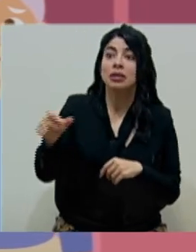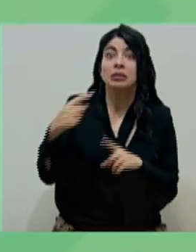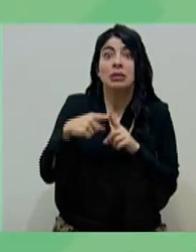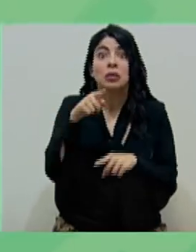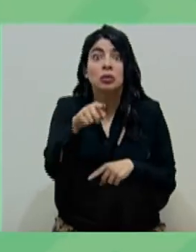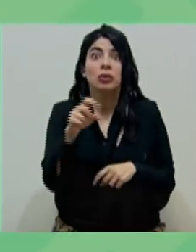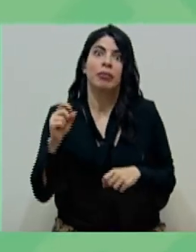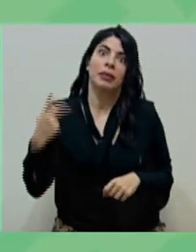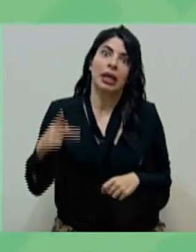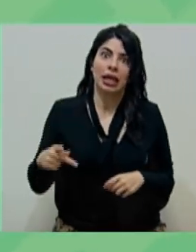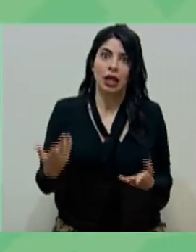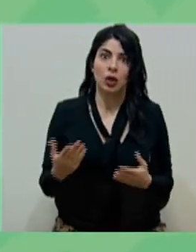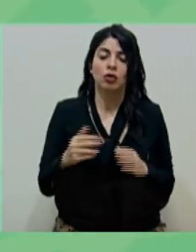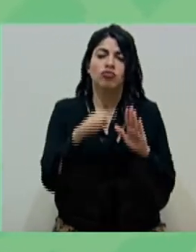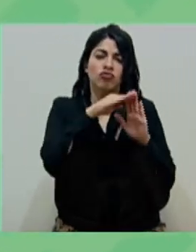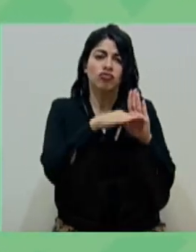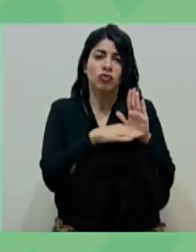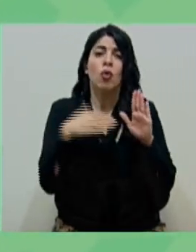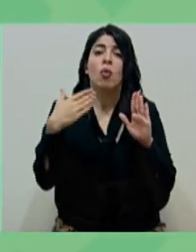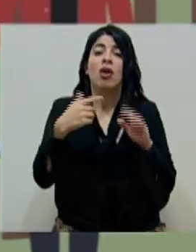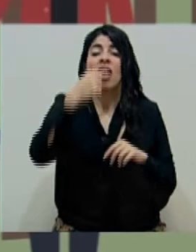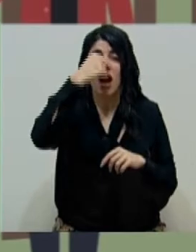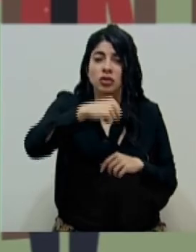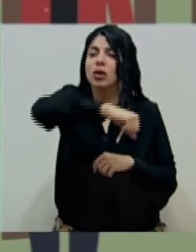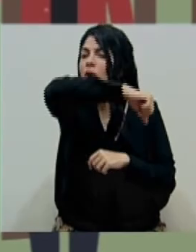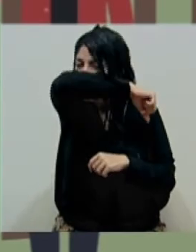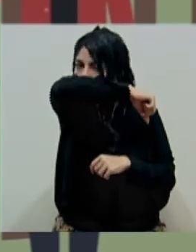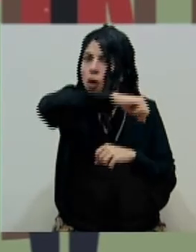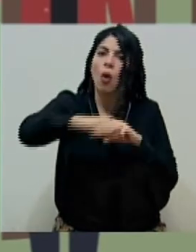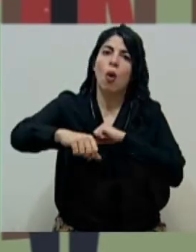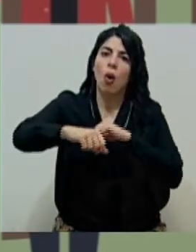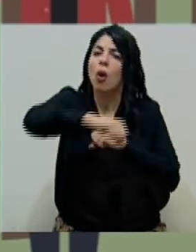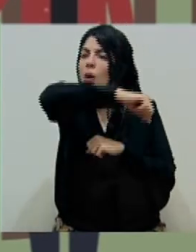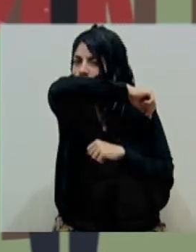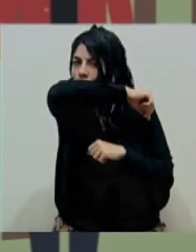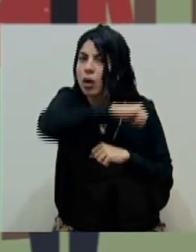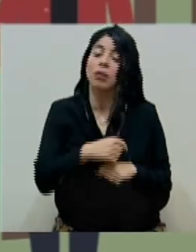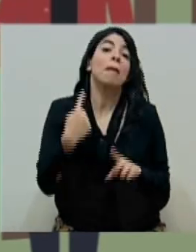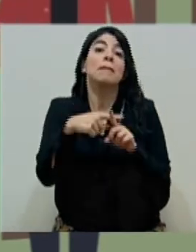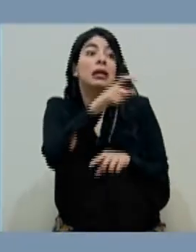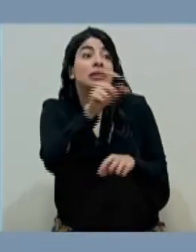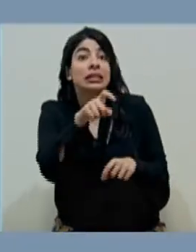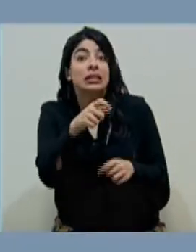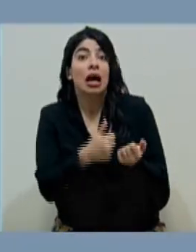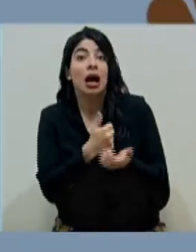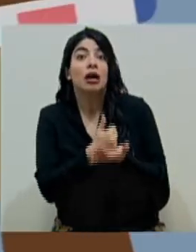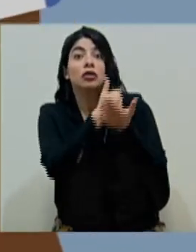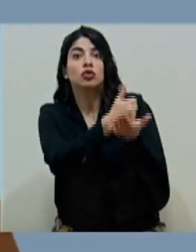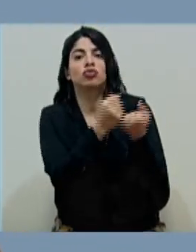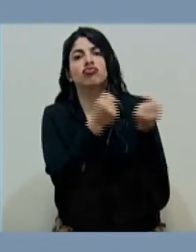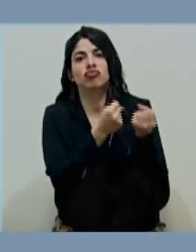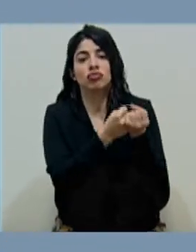en peligro. Usa el protocolo al estornudar o toser y apoya a todos aquellos que necesiten ayuda.